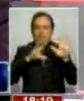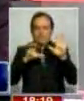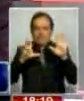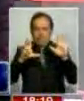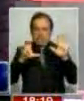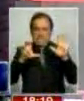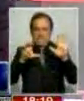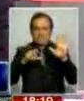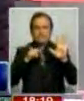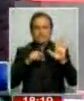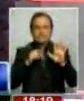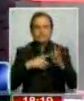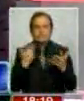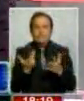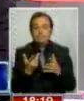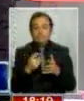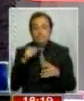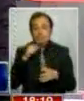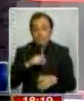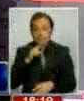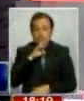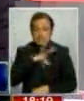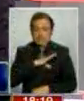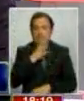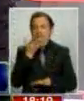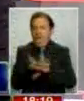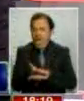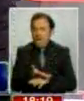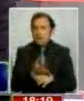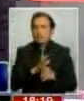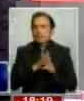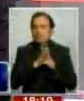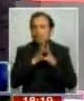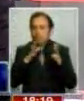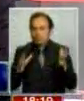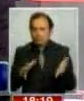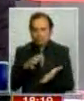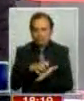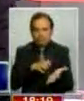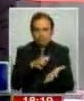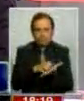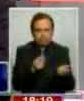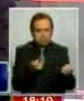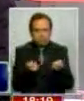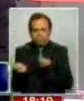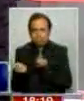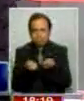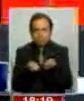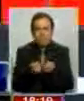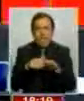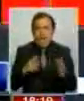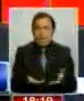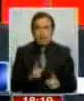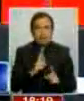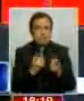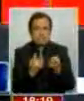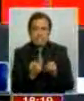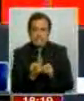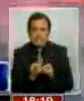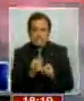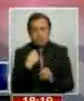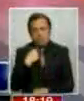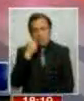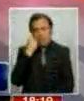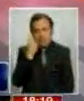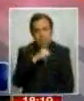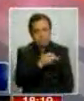tenía un default, venía una crisis bancaria de una situación económica muy precaria. Ya no se necesita, yo lo entiendo, pero hay algunas personas que... Y por tanto, tú lo has dicho. Que... Entonces, sí. Como